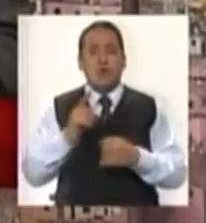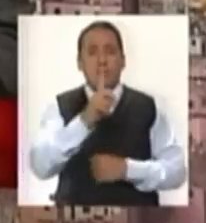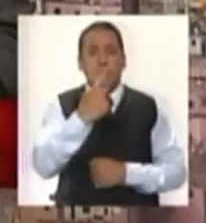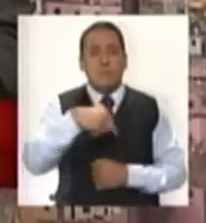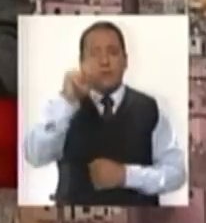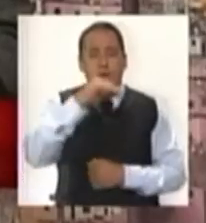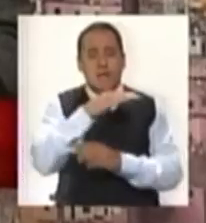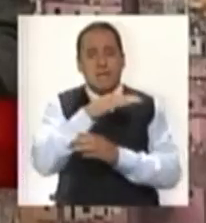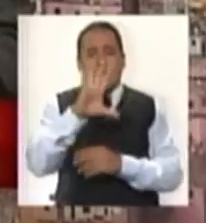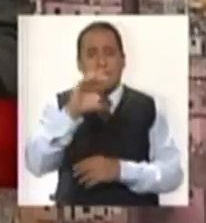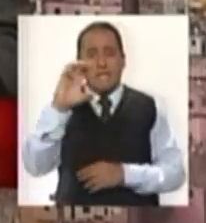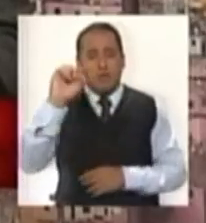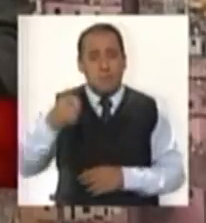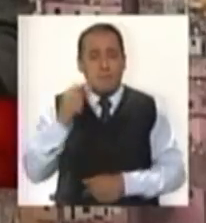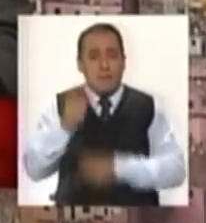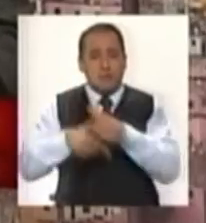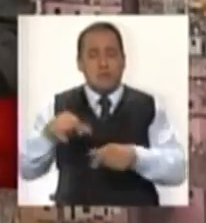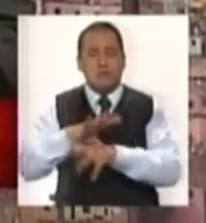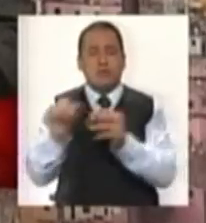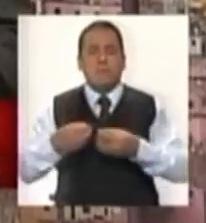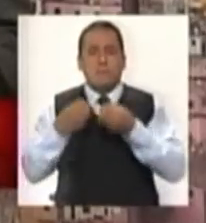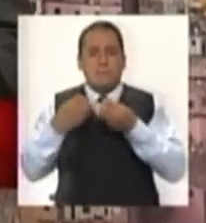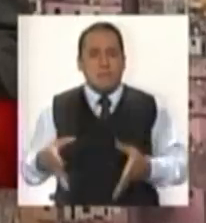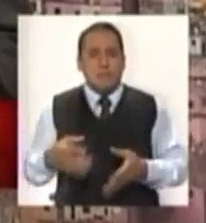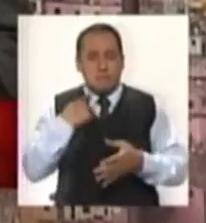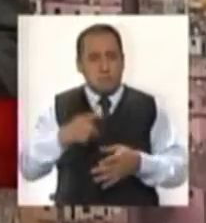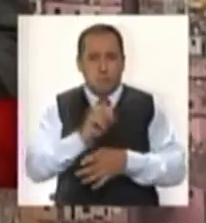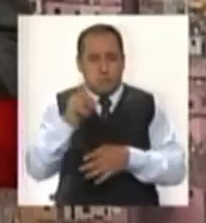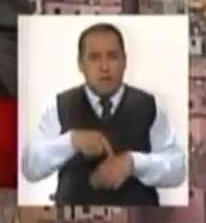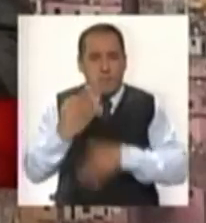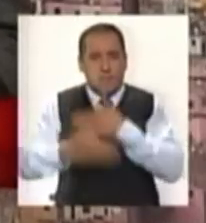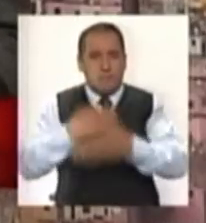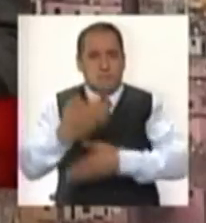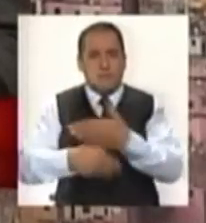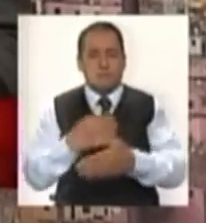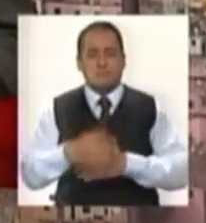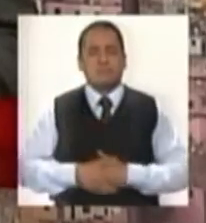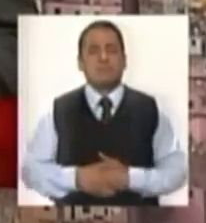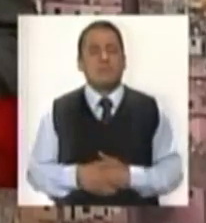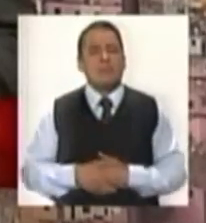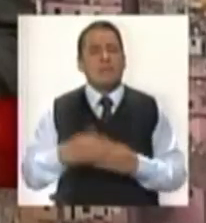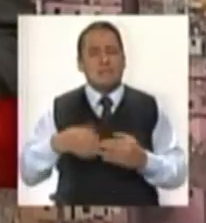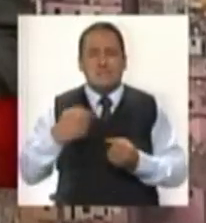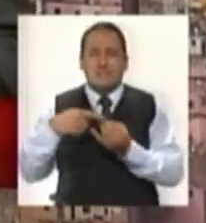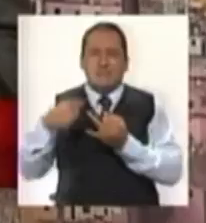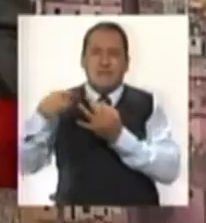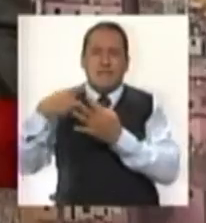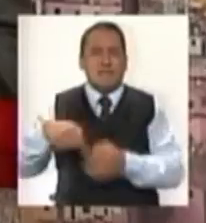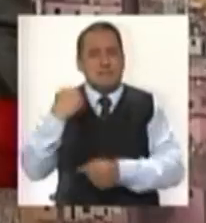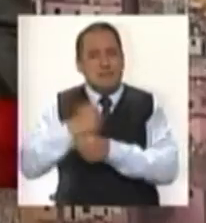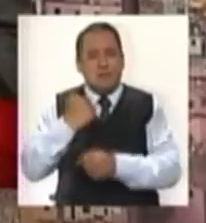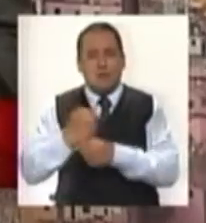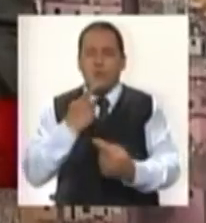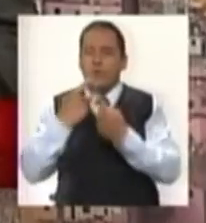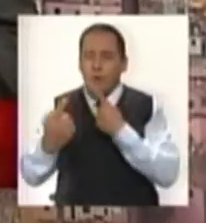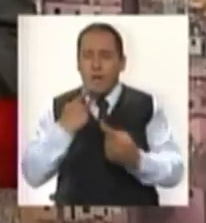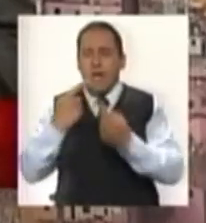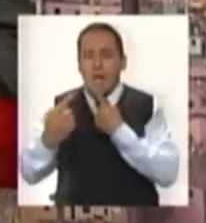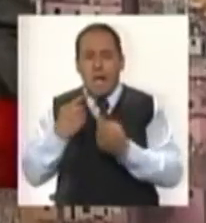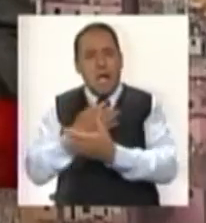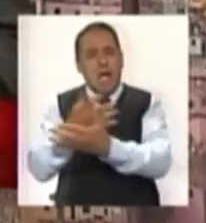1,500,000 de personas pierden menos tiempo por las medidas tomadas por nuestra gestión. Luego de arduos procesos de diálogo y concertación